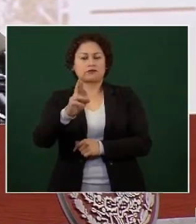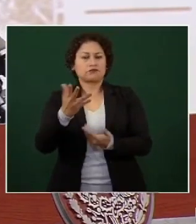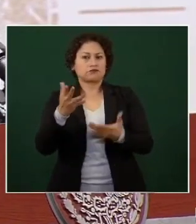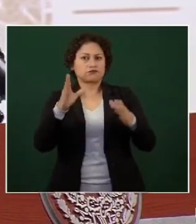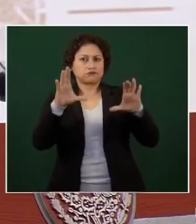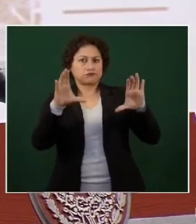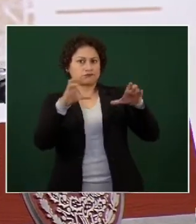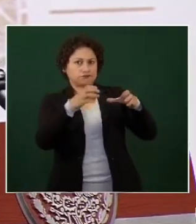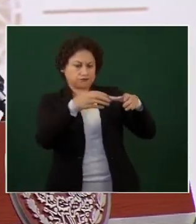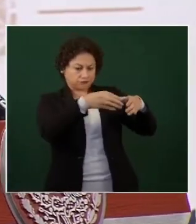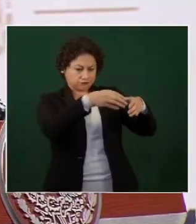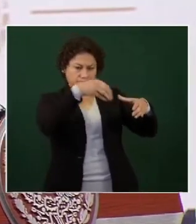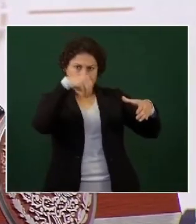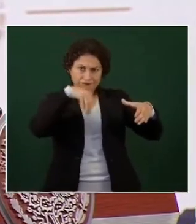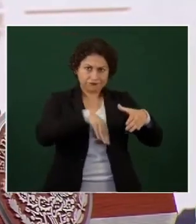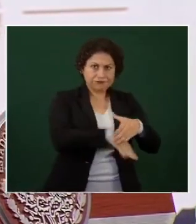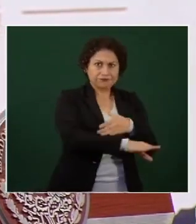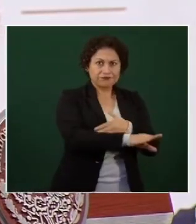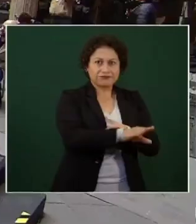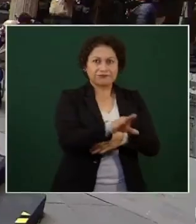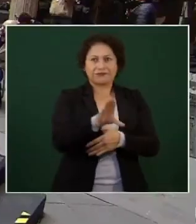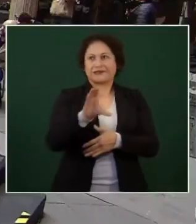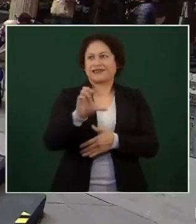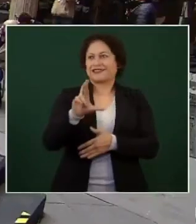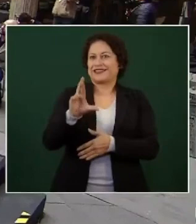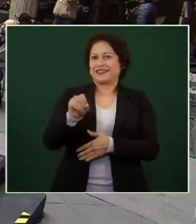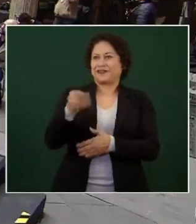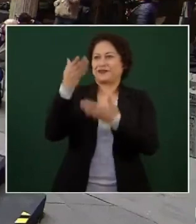Ciro, sí, me acuerdo de Ciro, ¿cómo no?